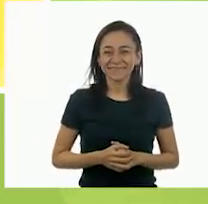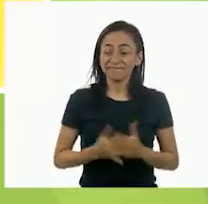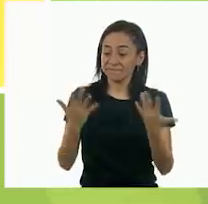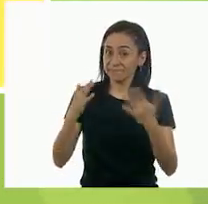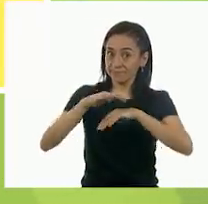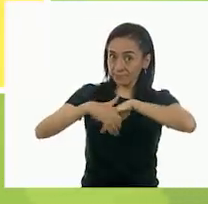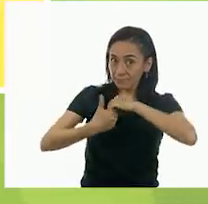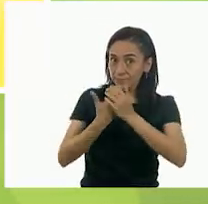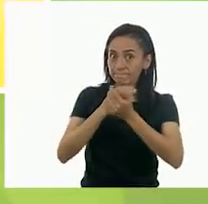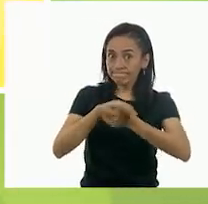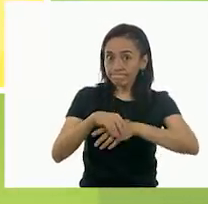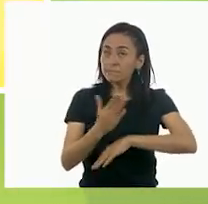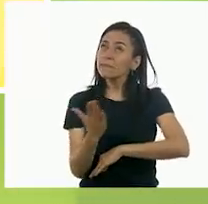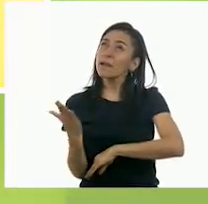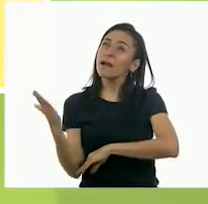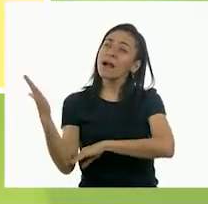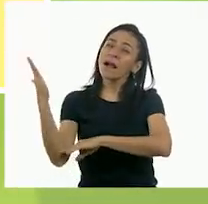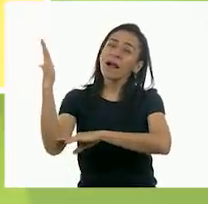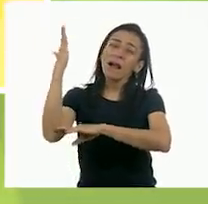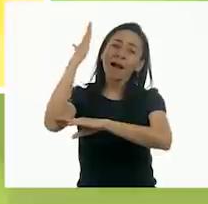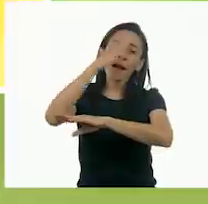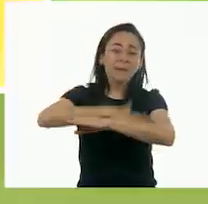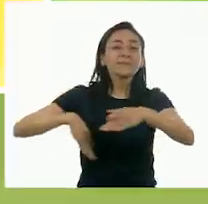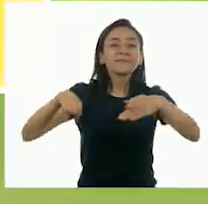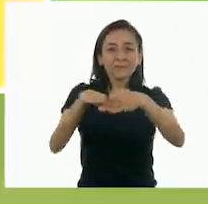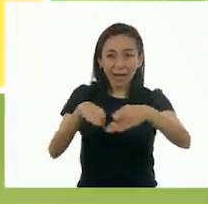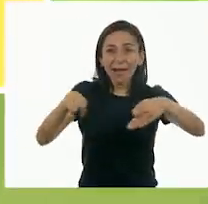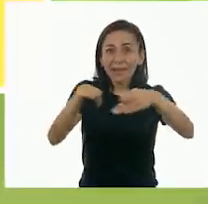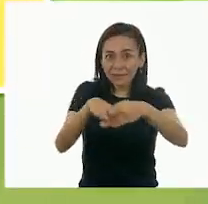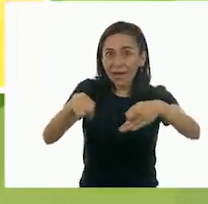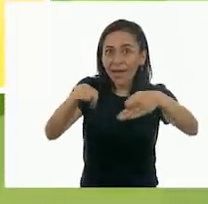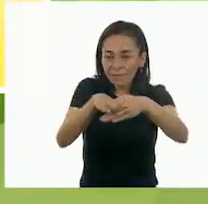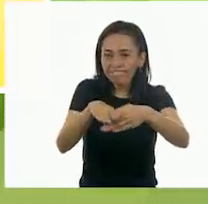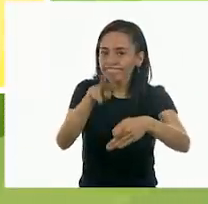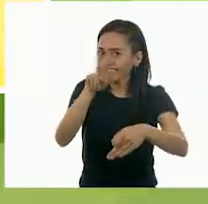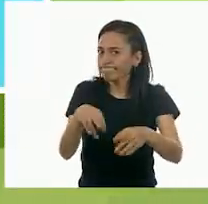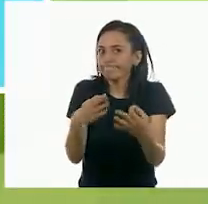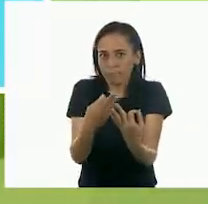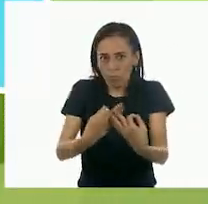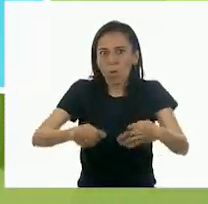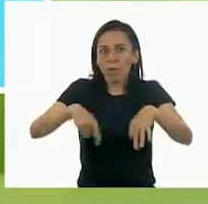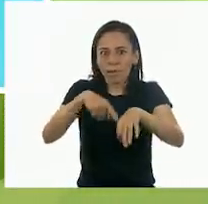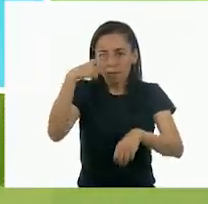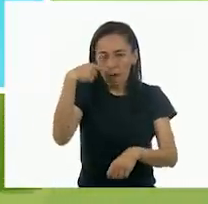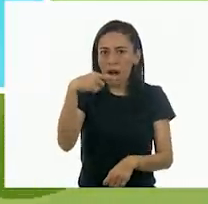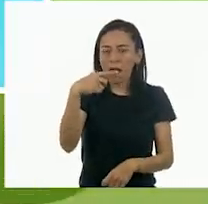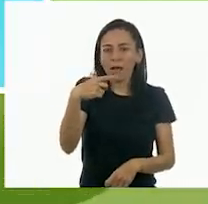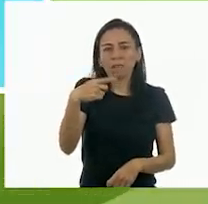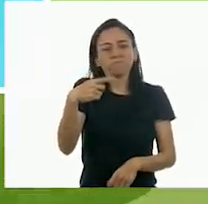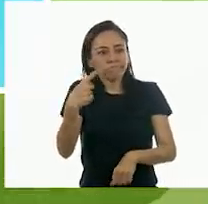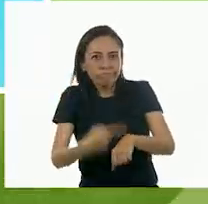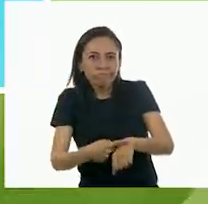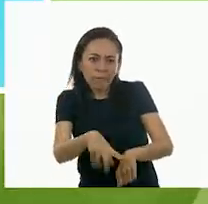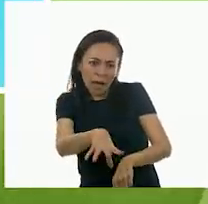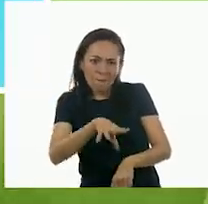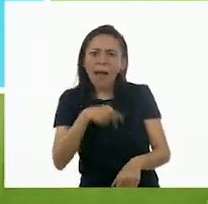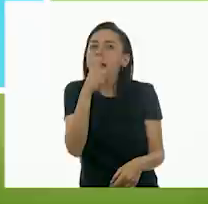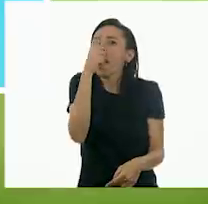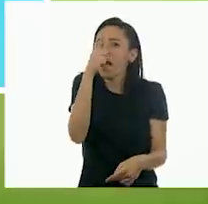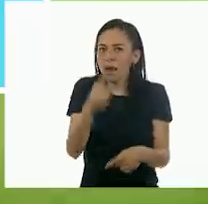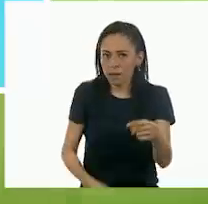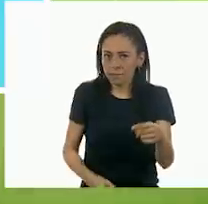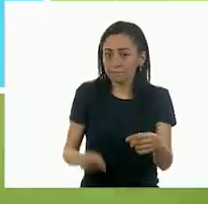Lavarnos las manos varias veces al día es importante para prevenir cualquier enfermedad. Sigue estos pasos para